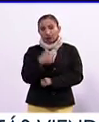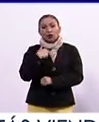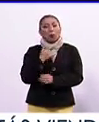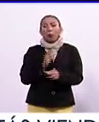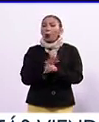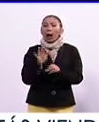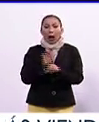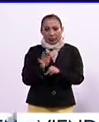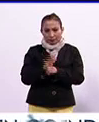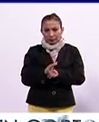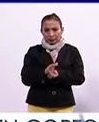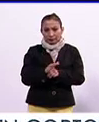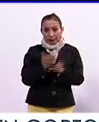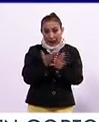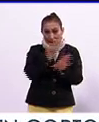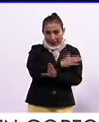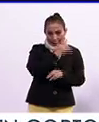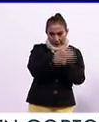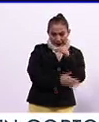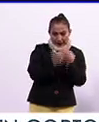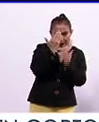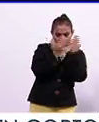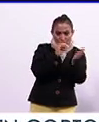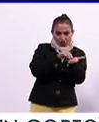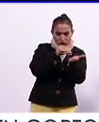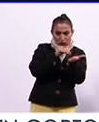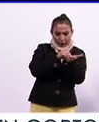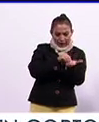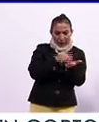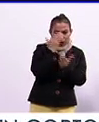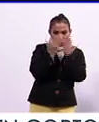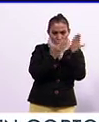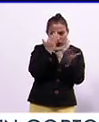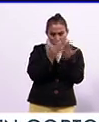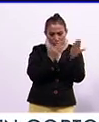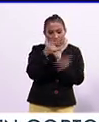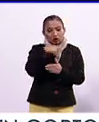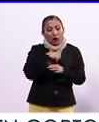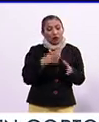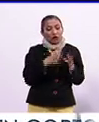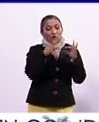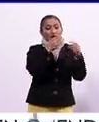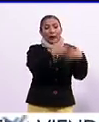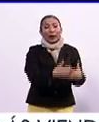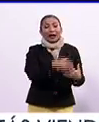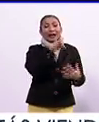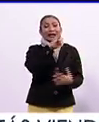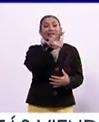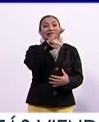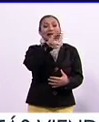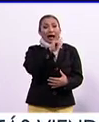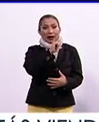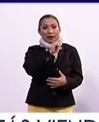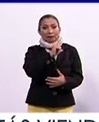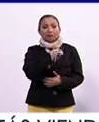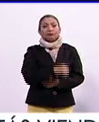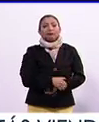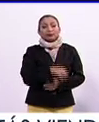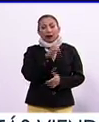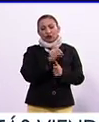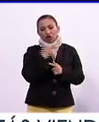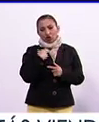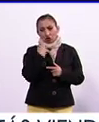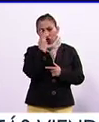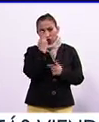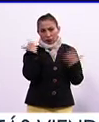fue, bueno, antes de terminar la carrera, acababa de fundarse la empresa ICA. Y entonces